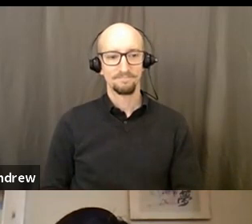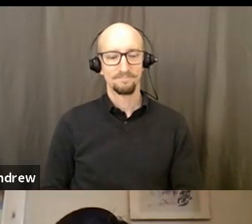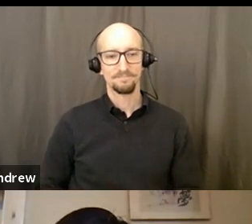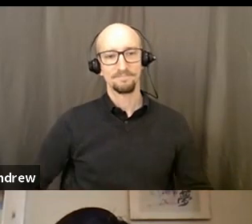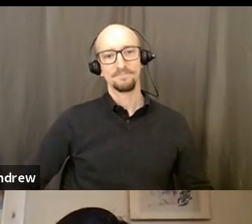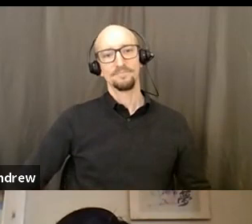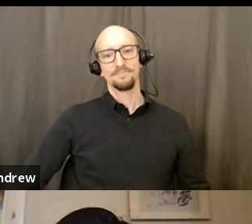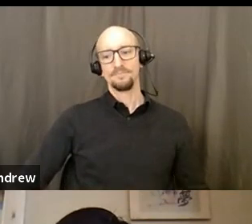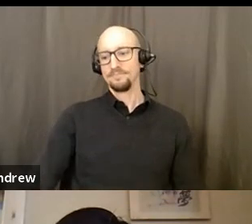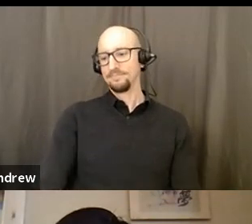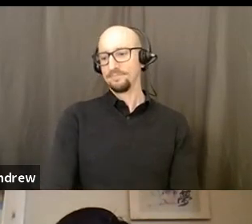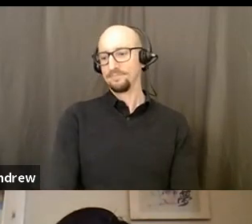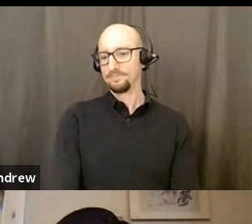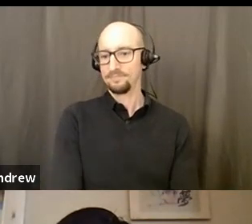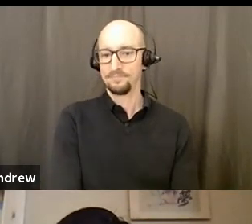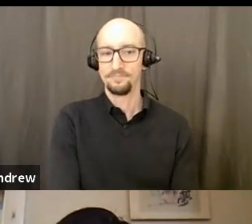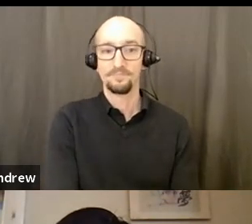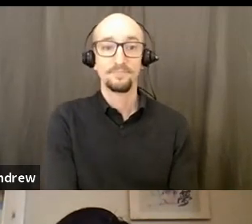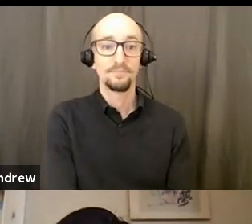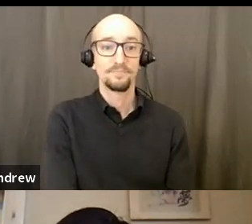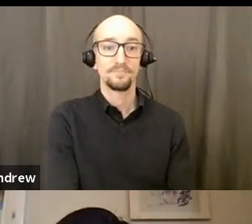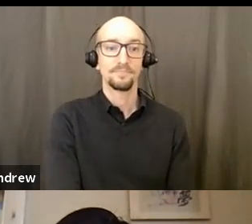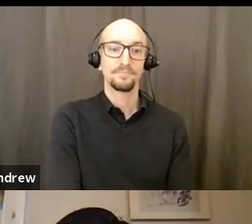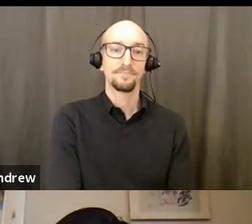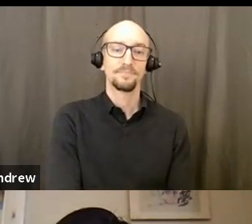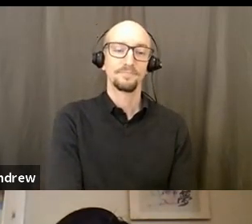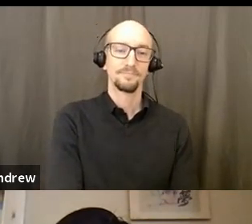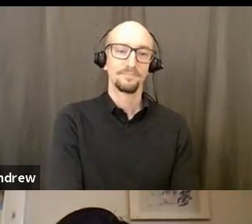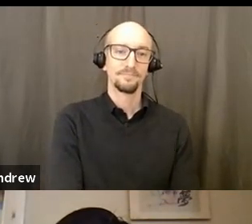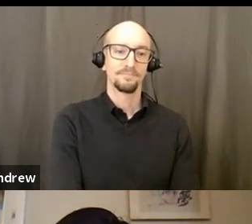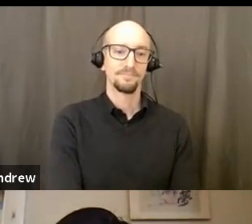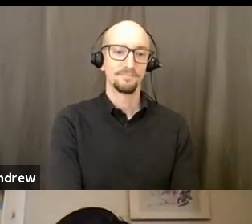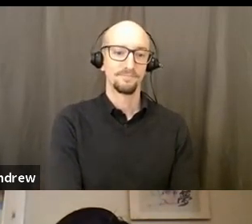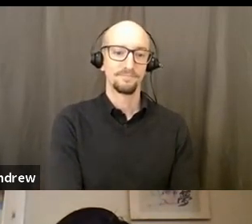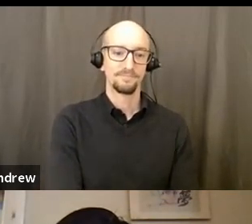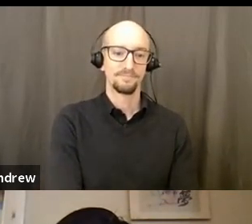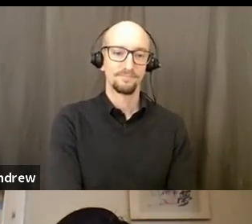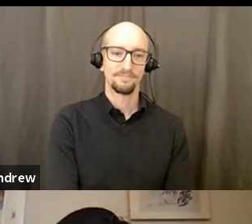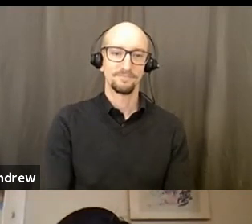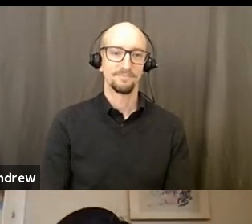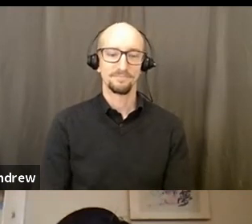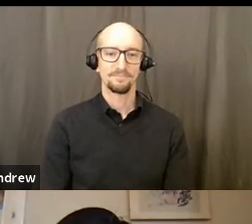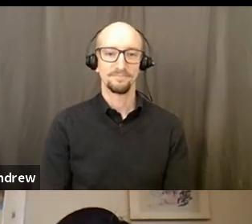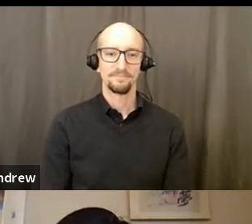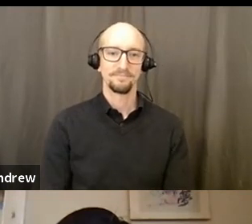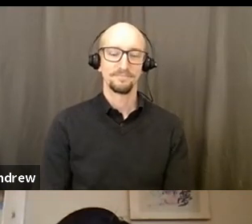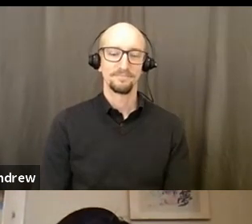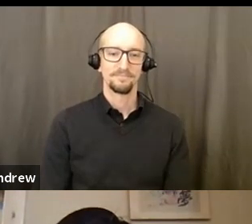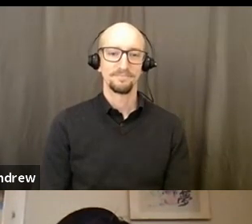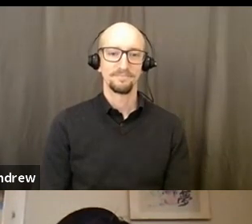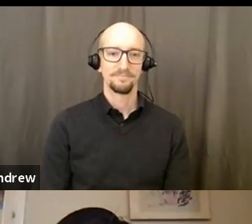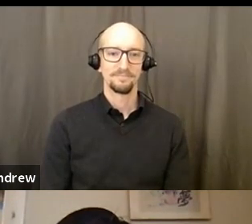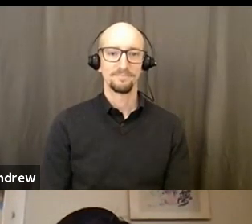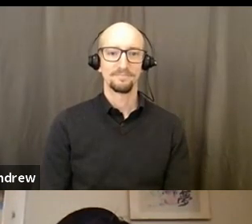a pulsar y van a seleccionar el idioma español. Si están utilizando un celular, buscar en la parte superior derecha 3